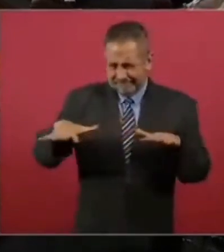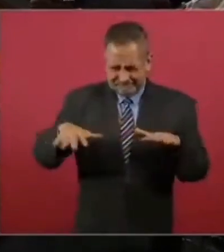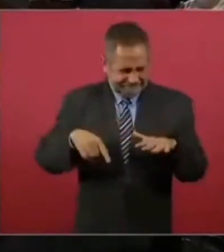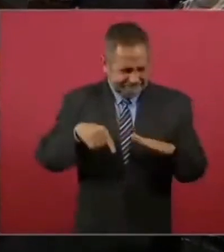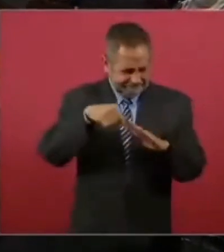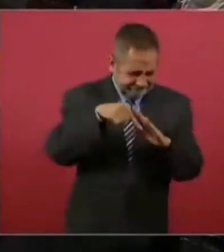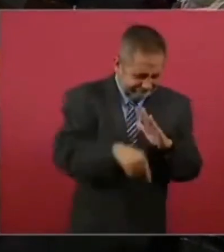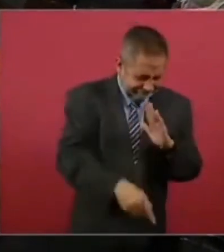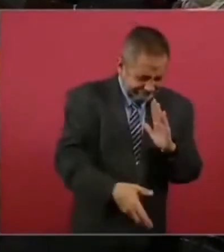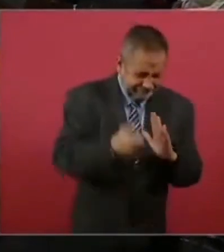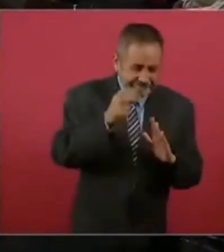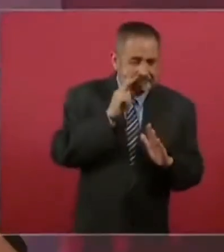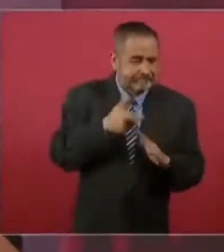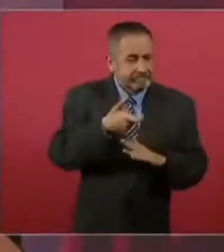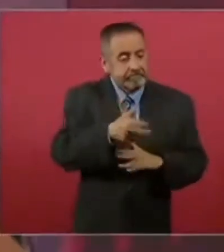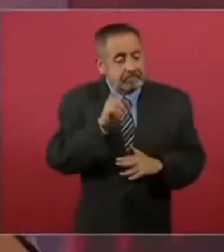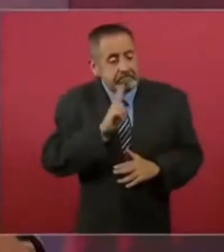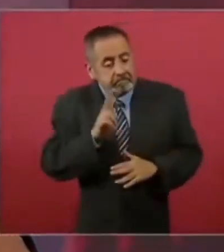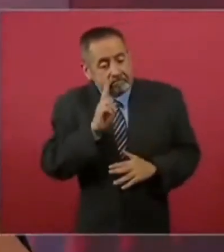¿Por qué